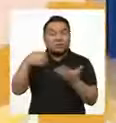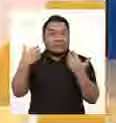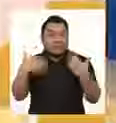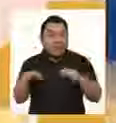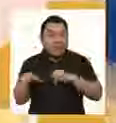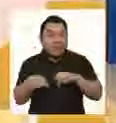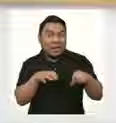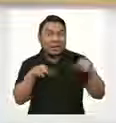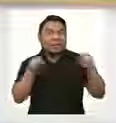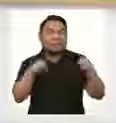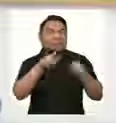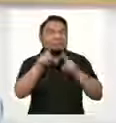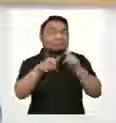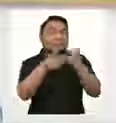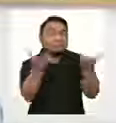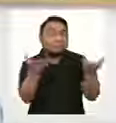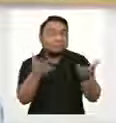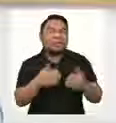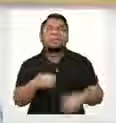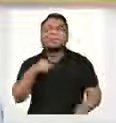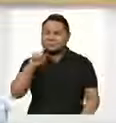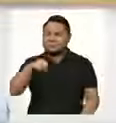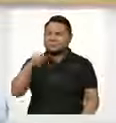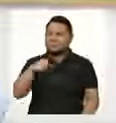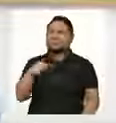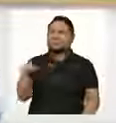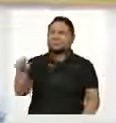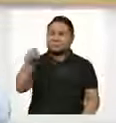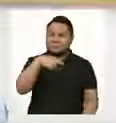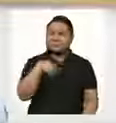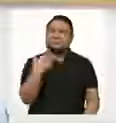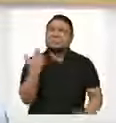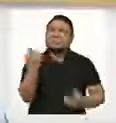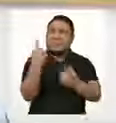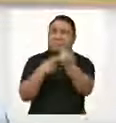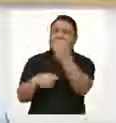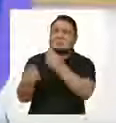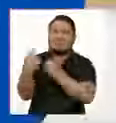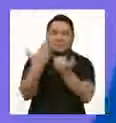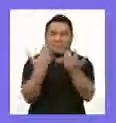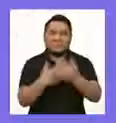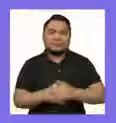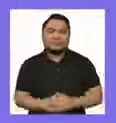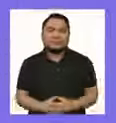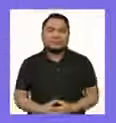hemos desarrollado? Claro, que venga la lluvia de preguntas.